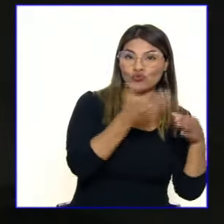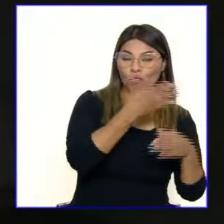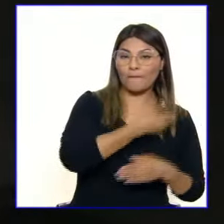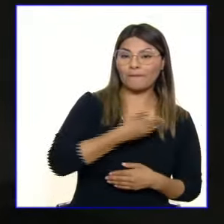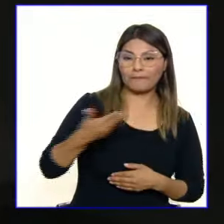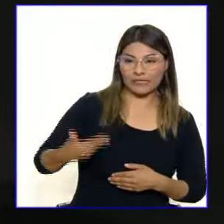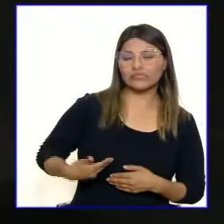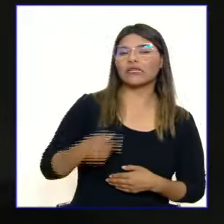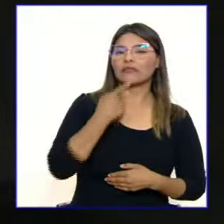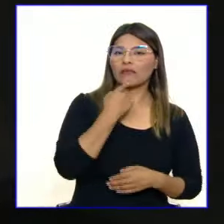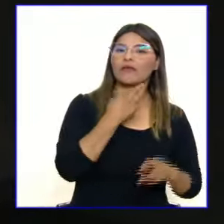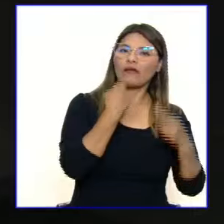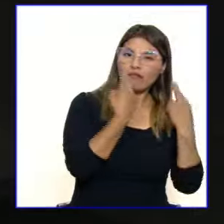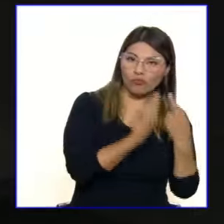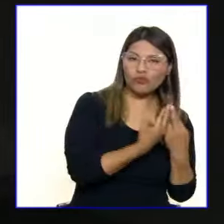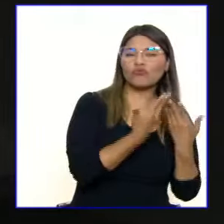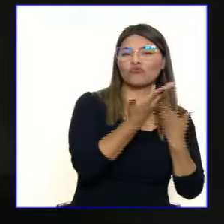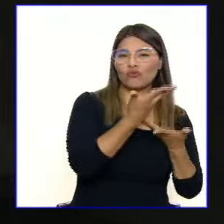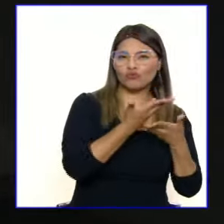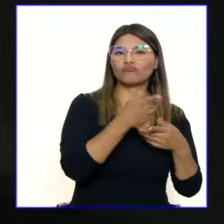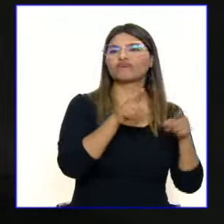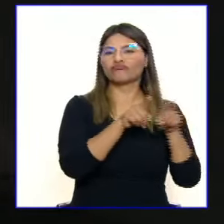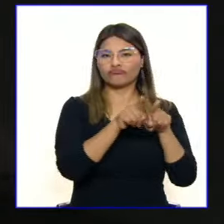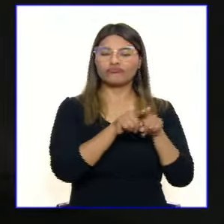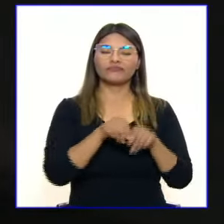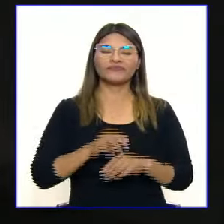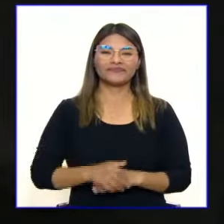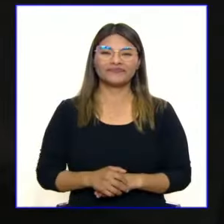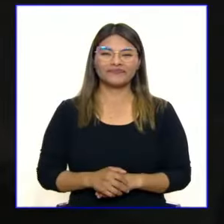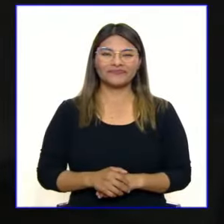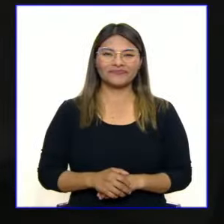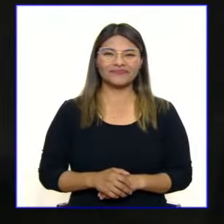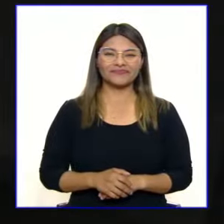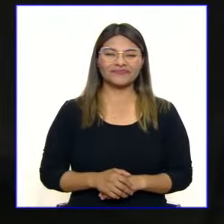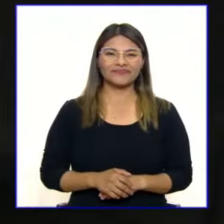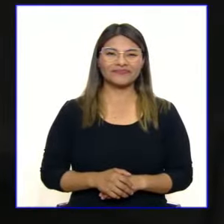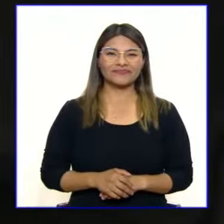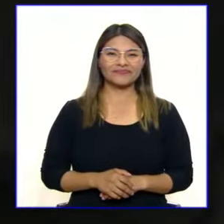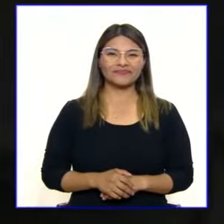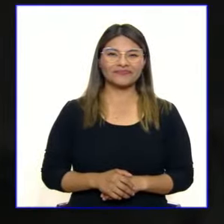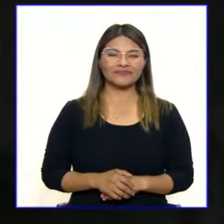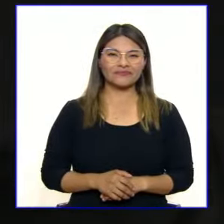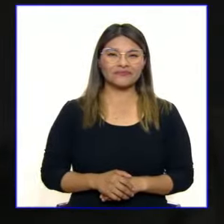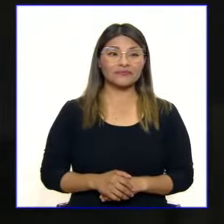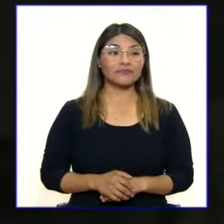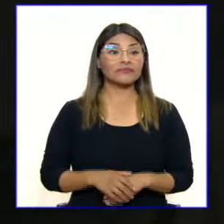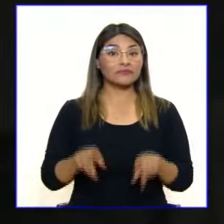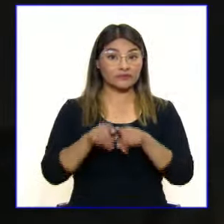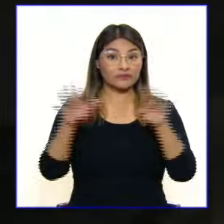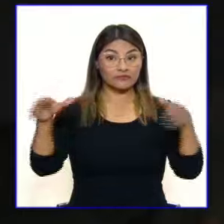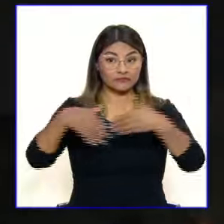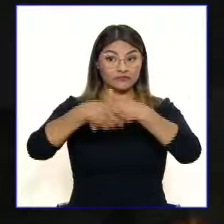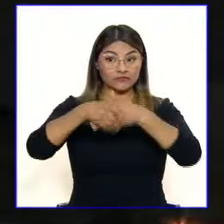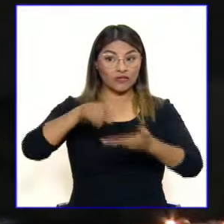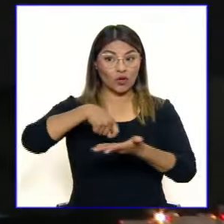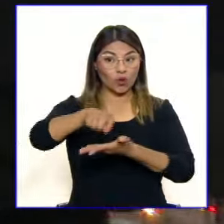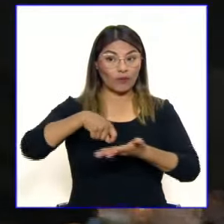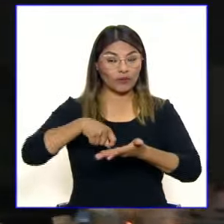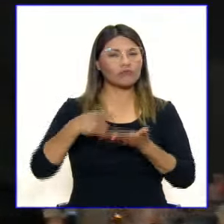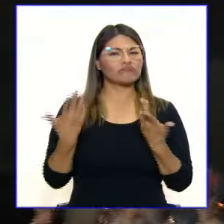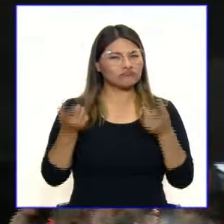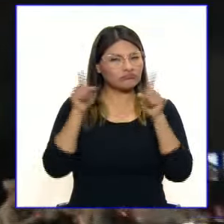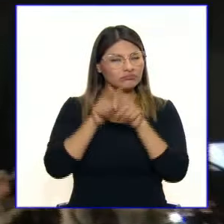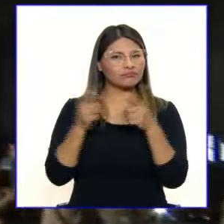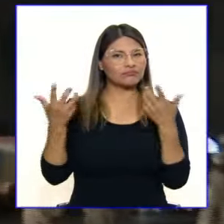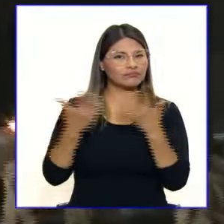Dina Boluarte. Hay también, como tú lo has señalado, firma de convenios de